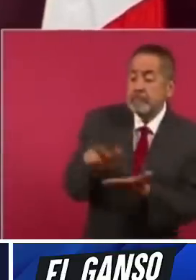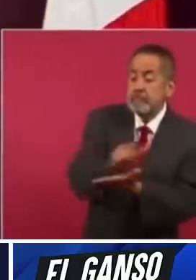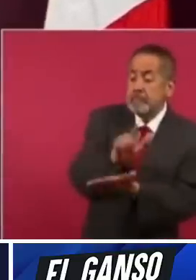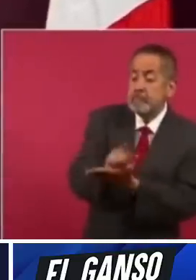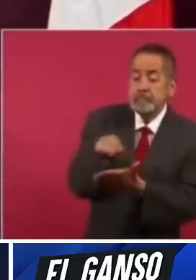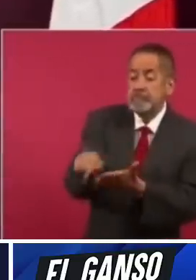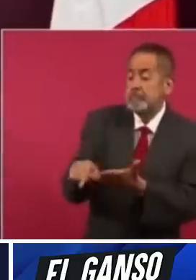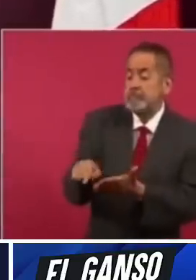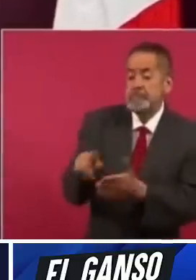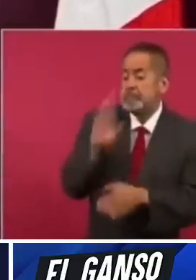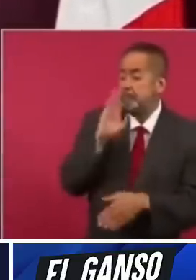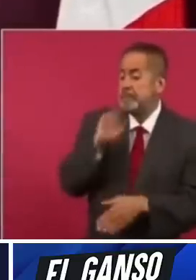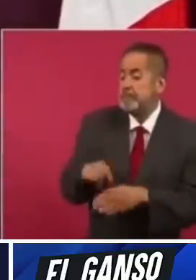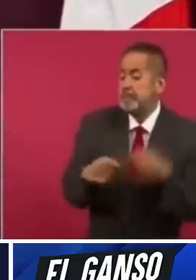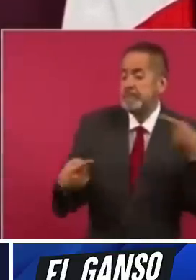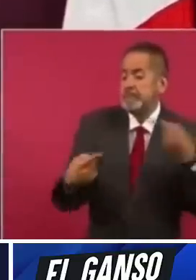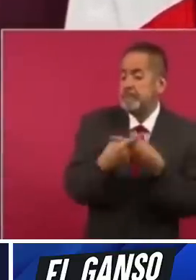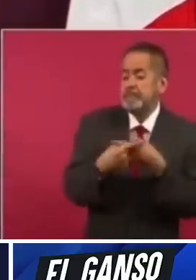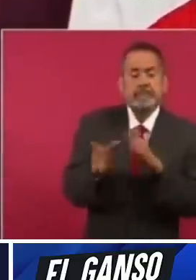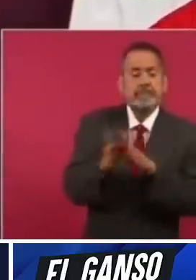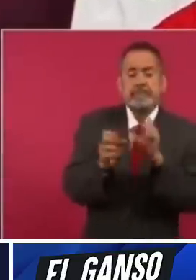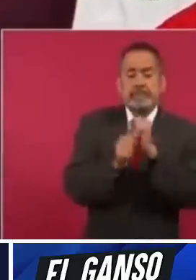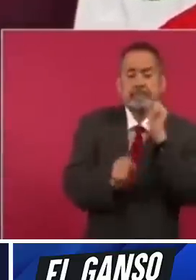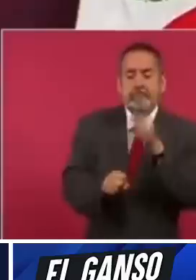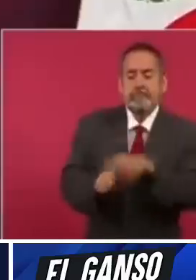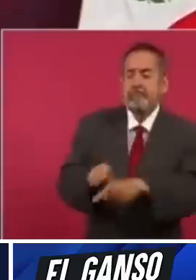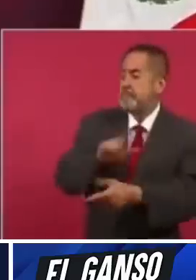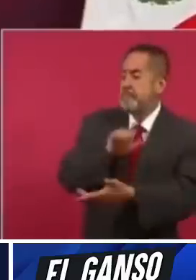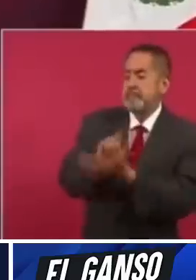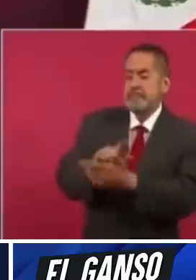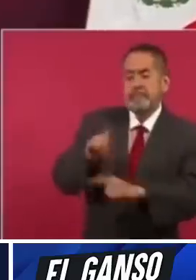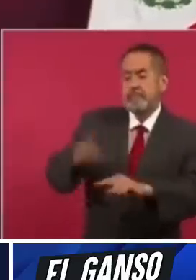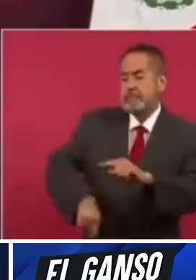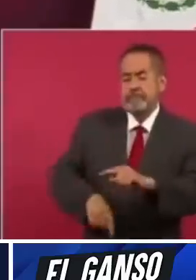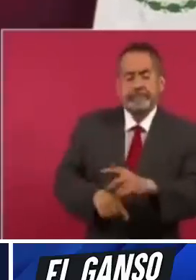inconstitucional la ley de la materia,